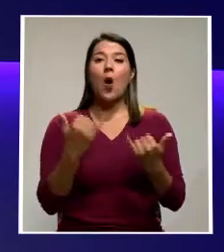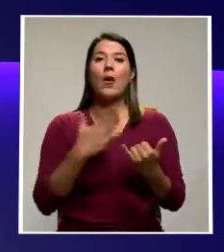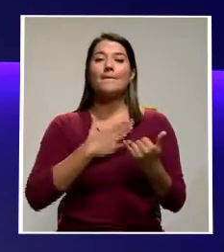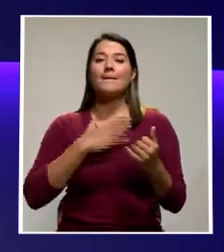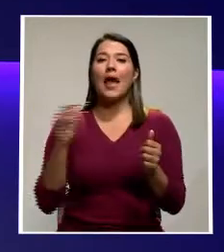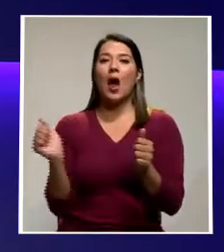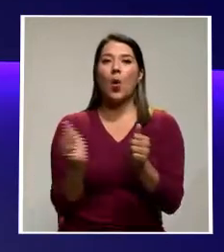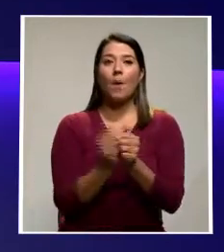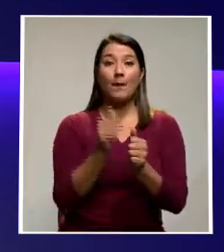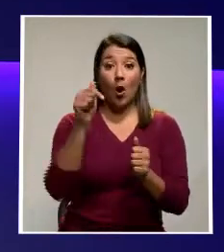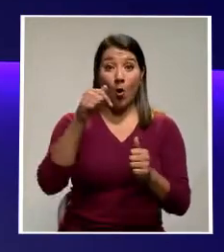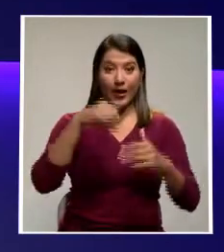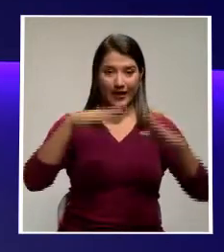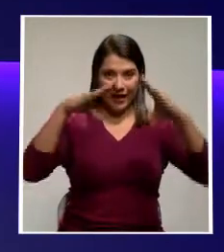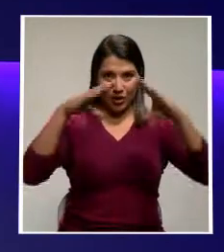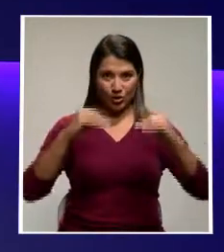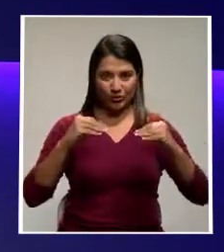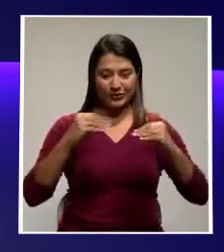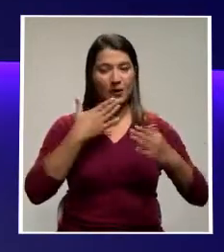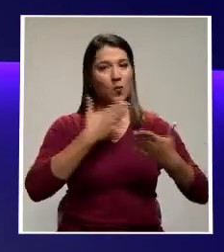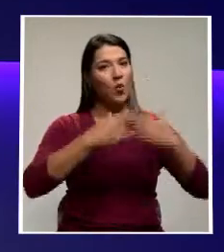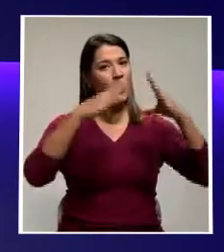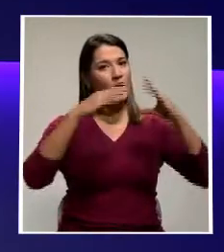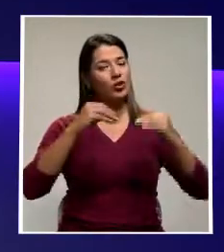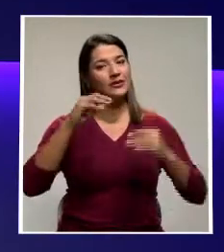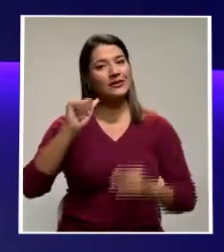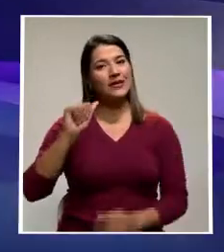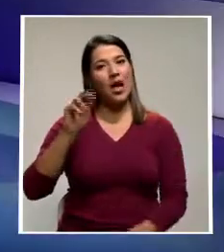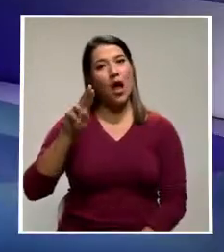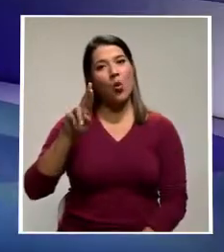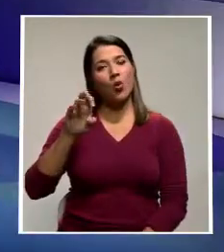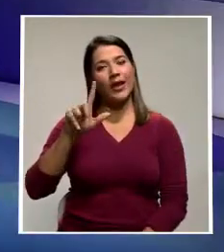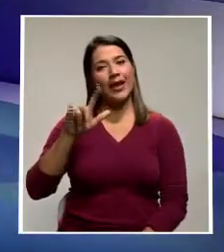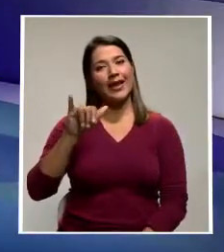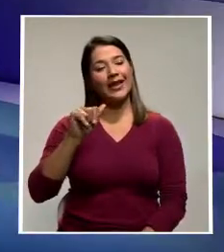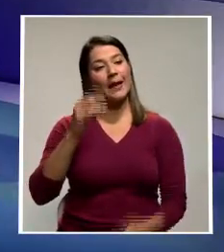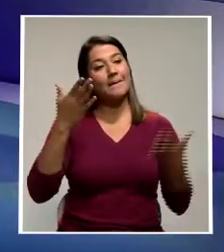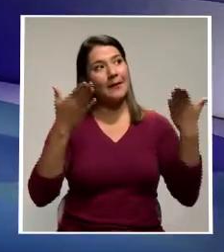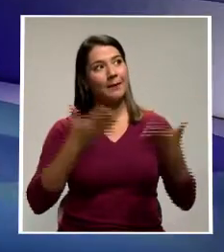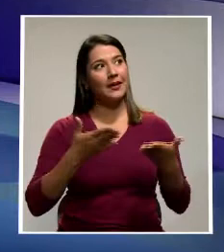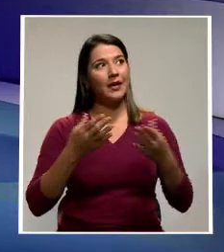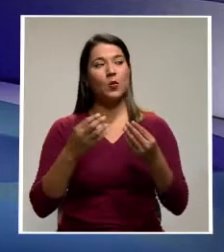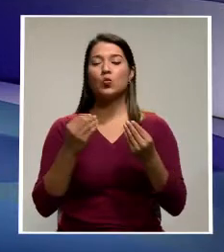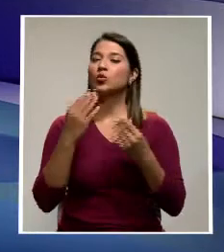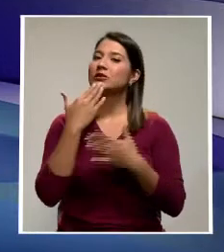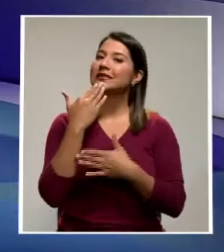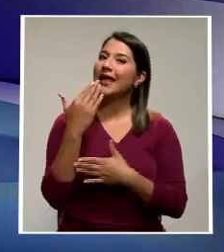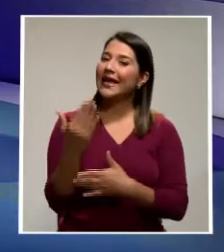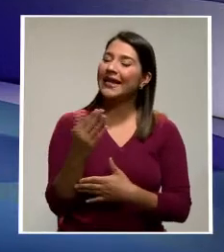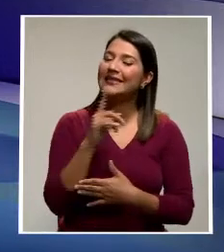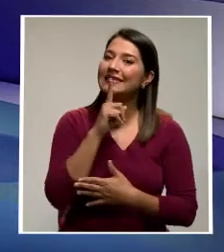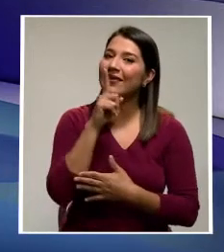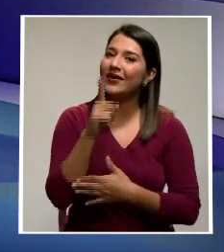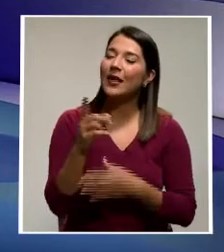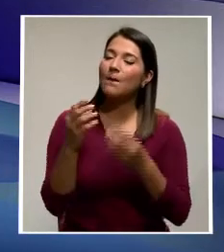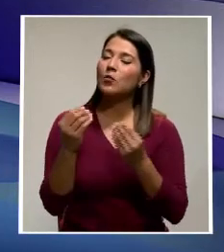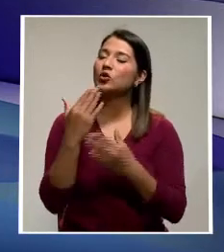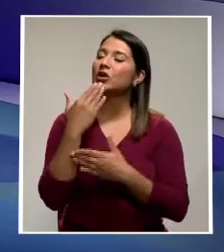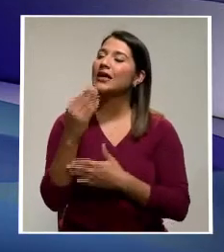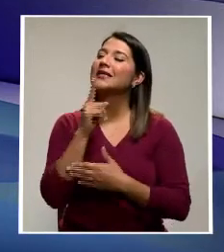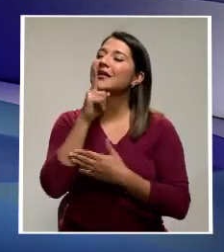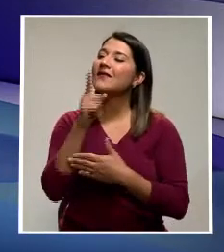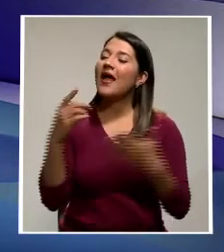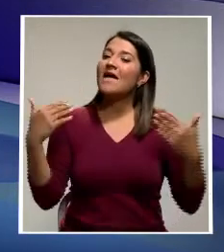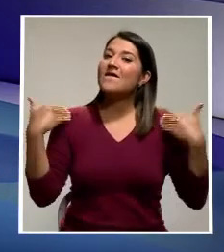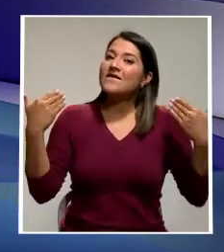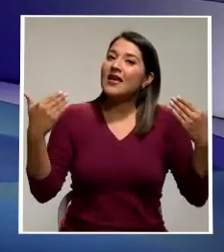esta noche aquí en el set. Buenas noches, Aurelia, bienvenida. Muchas gracias, Ernesto, muchas gracias, de verdad, muy feliz de estar aquí